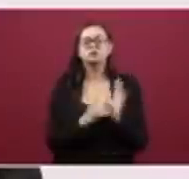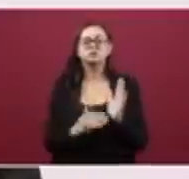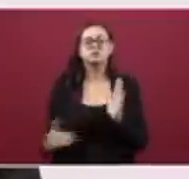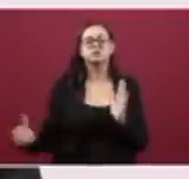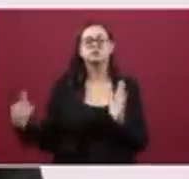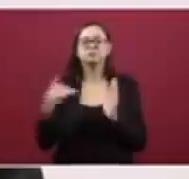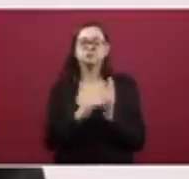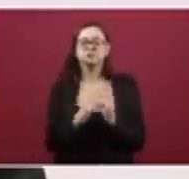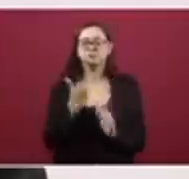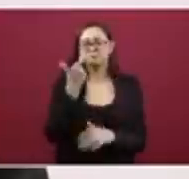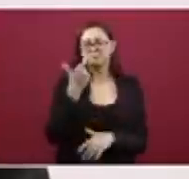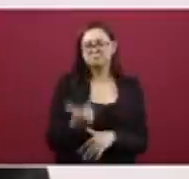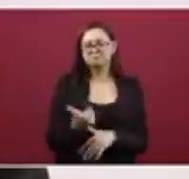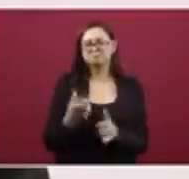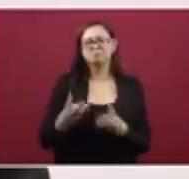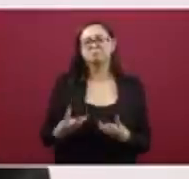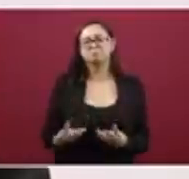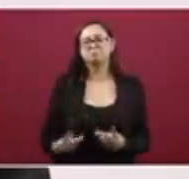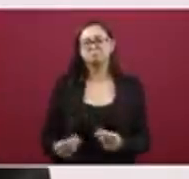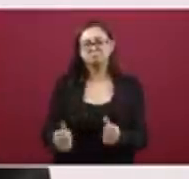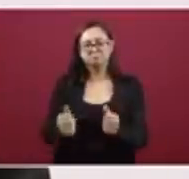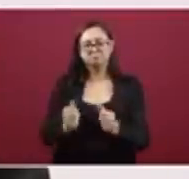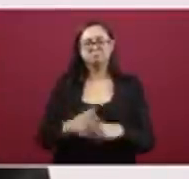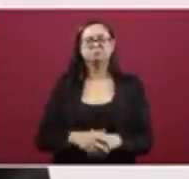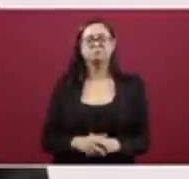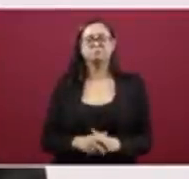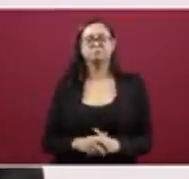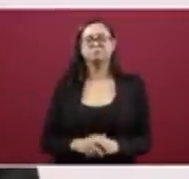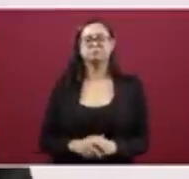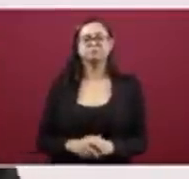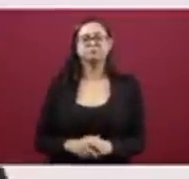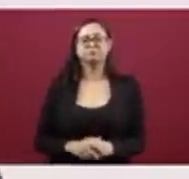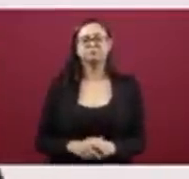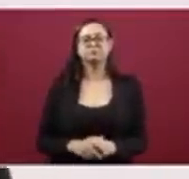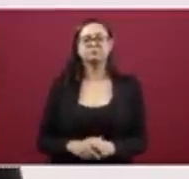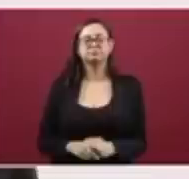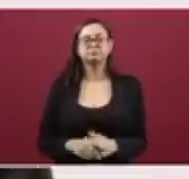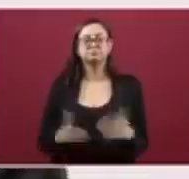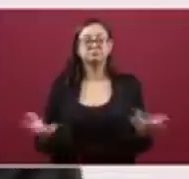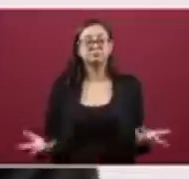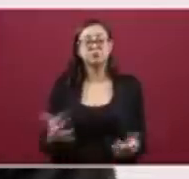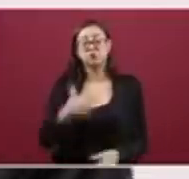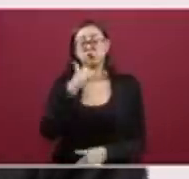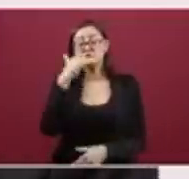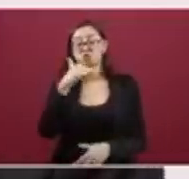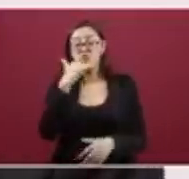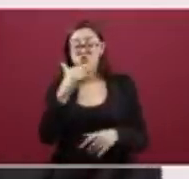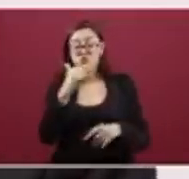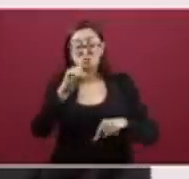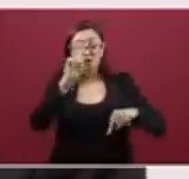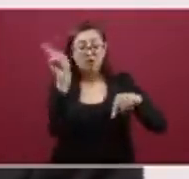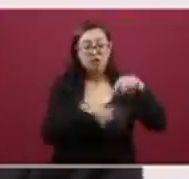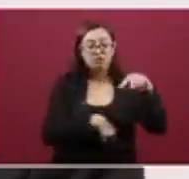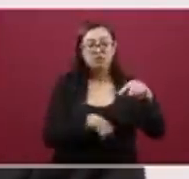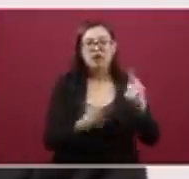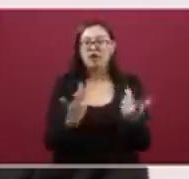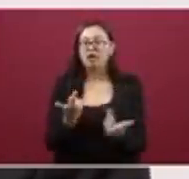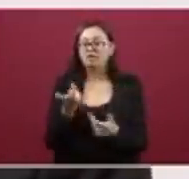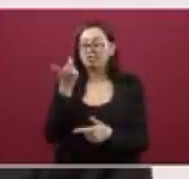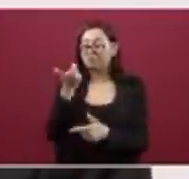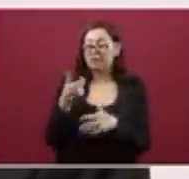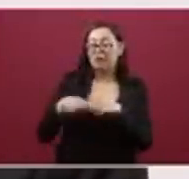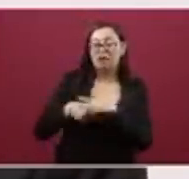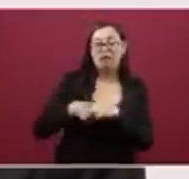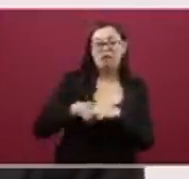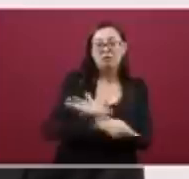de pesos al desterrar la corrupción evitaremos fugas por alrededor de